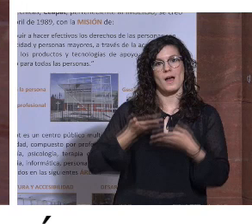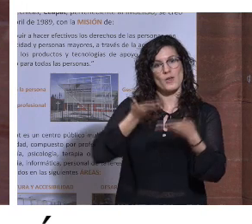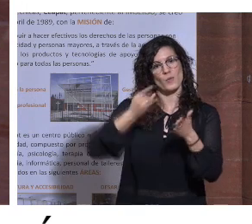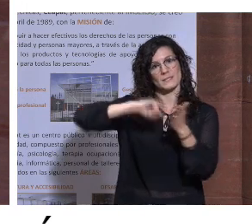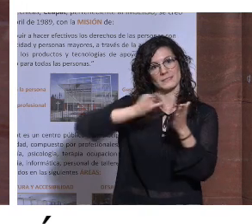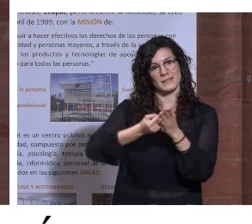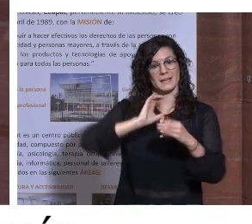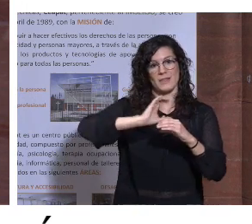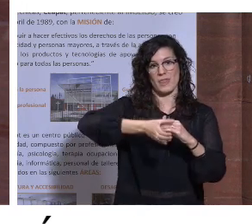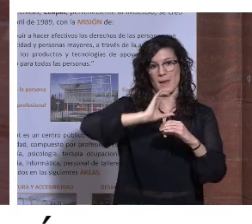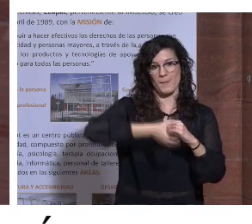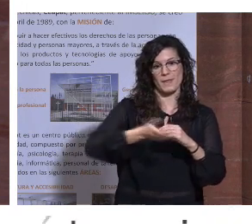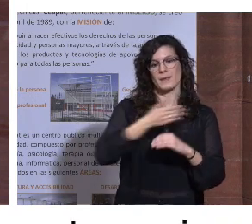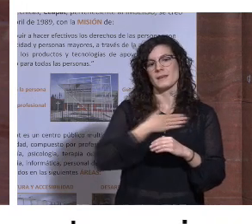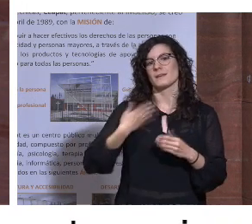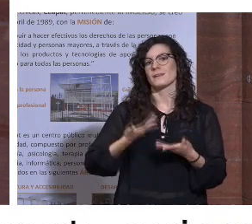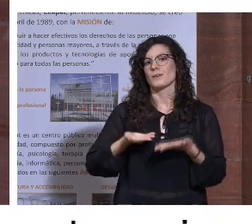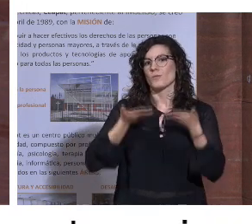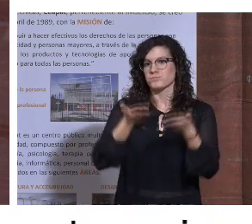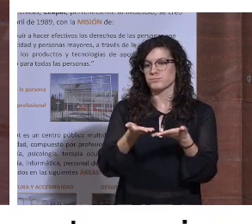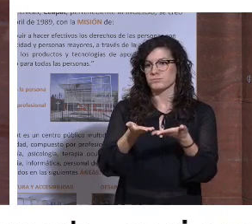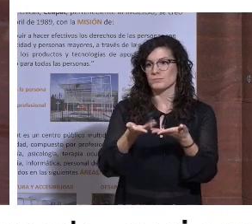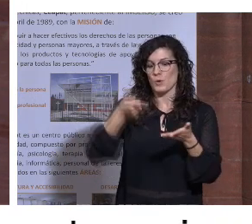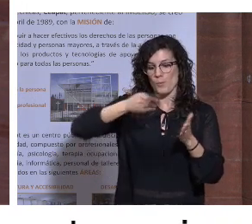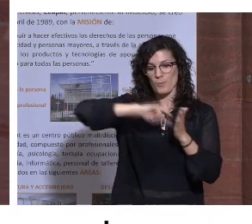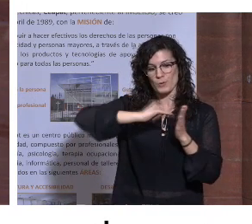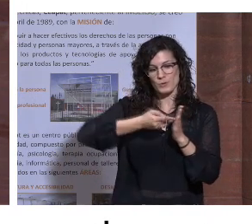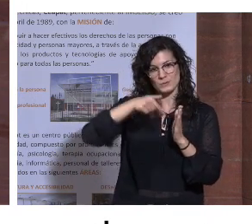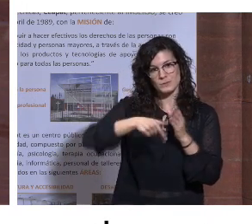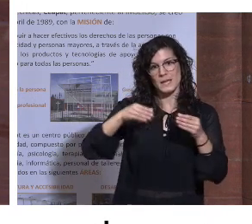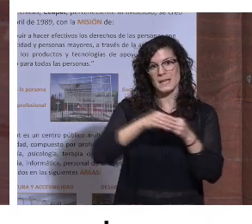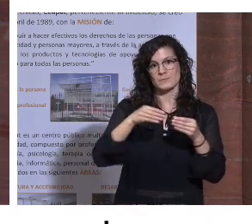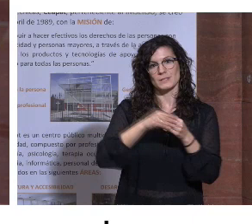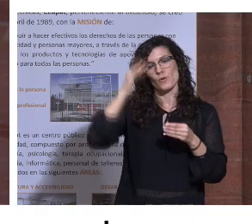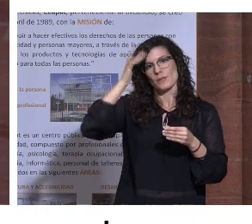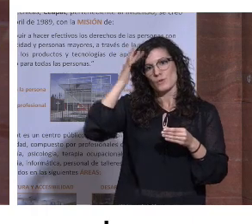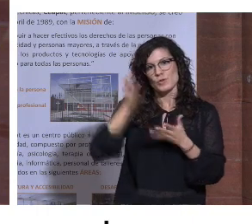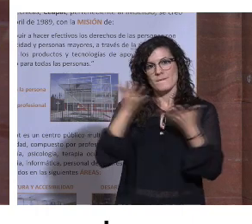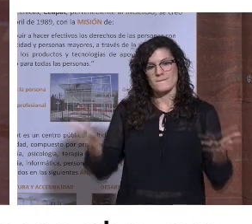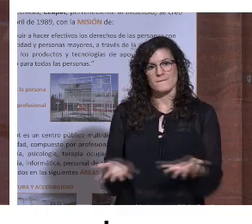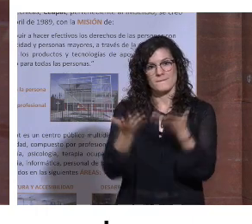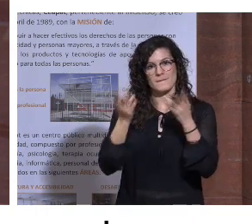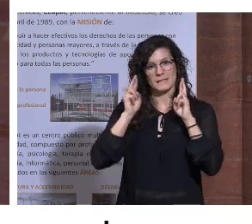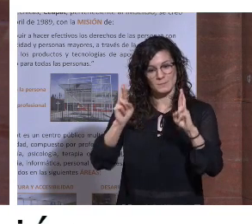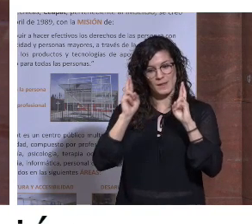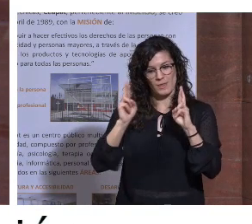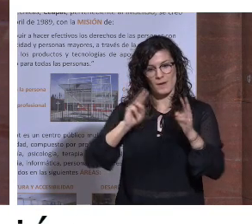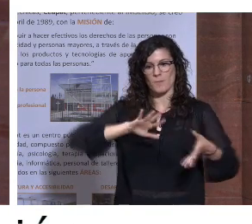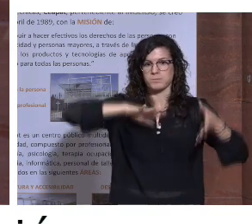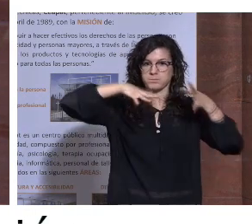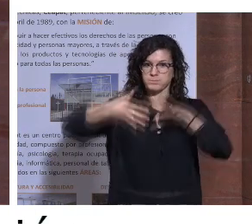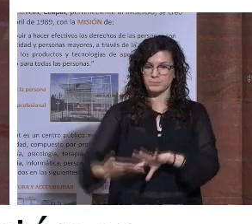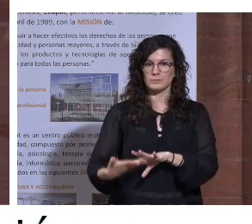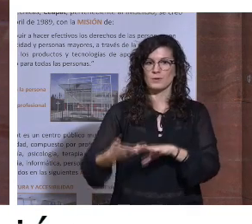mi deseo de que un proyecto en el que el IMSERSO pone tanta ilusión y esperanzas se convierta en un